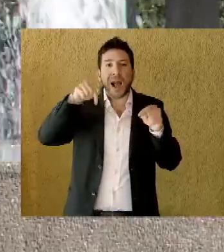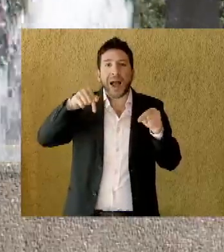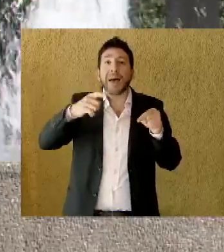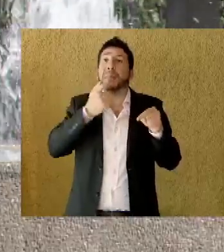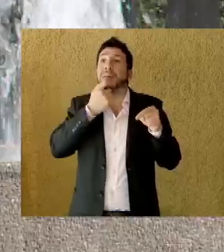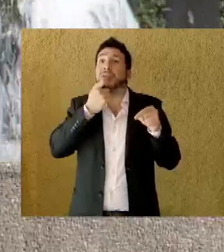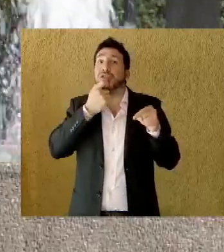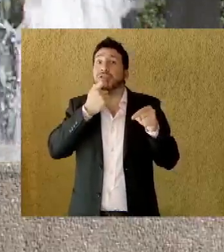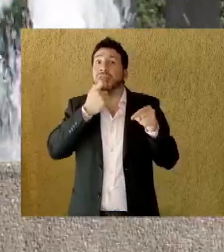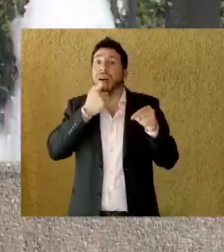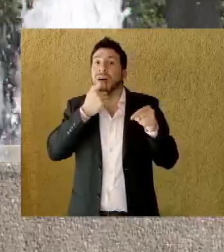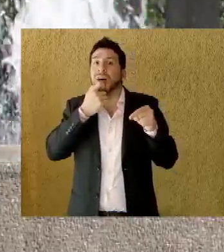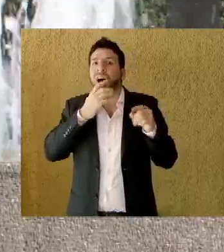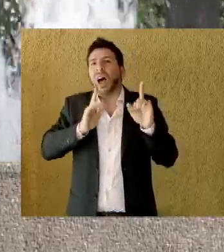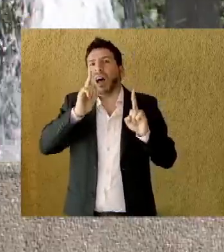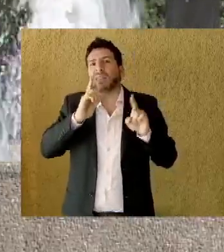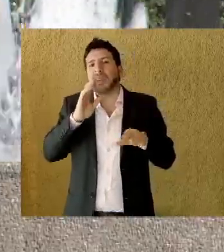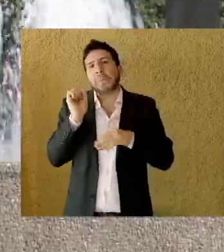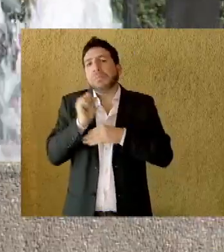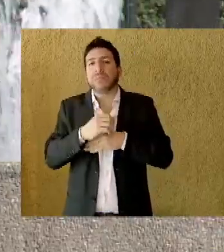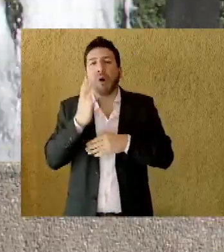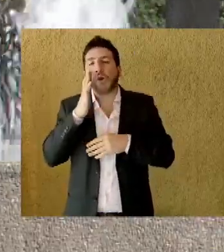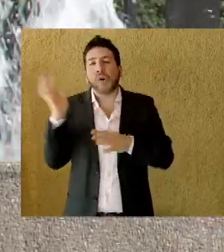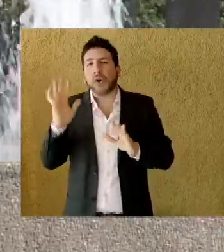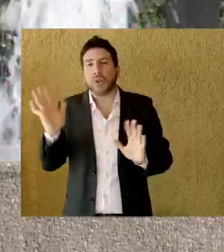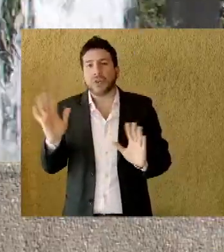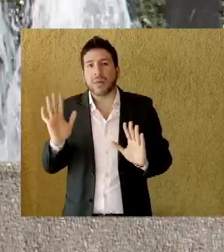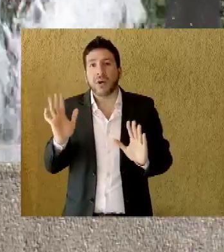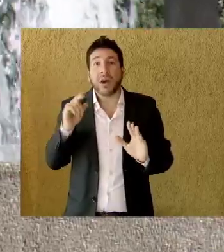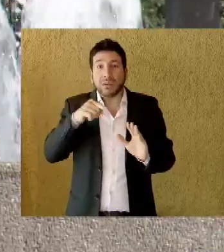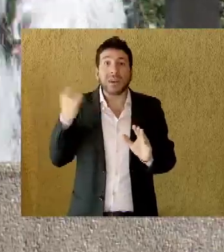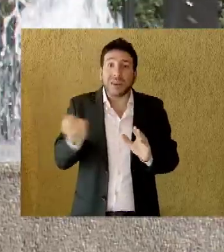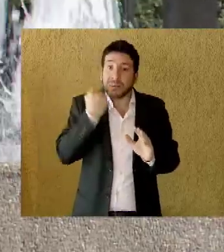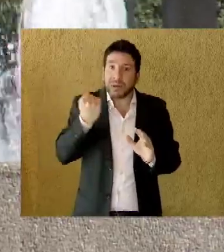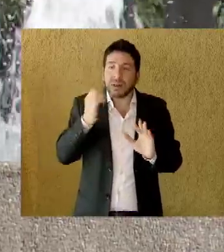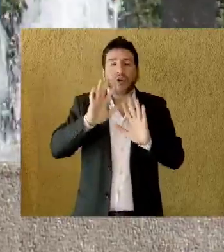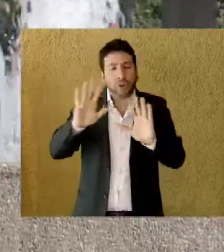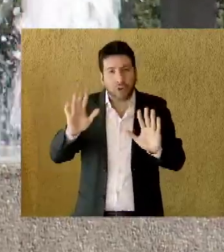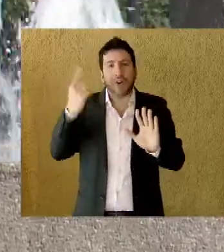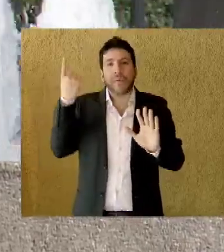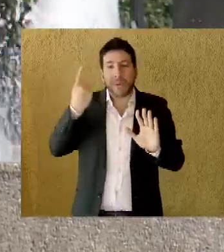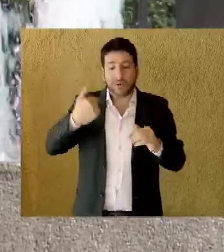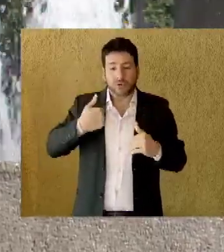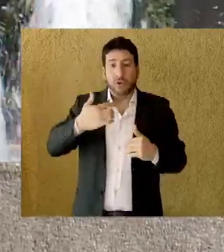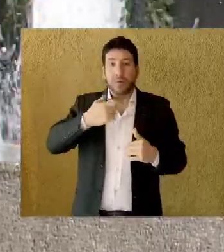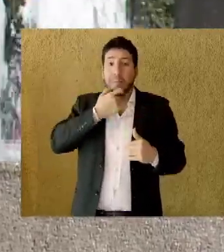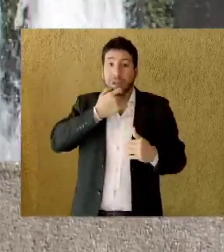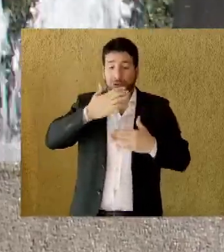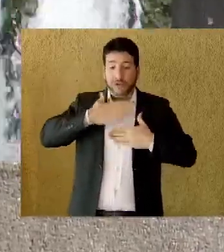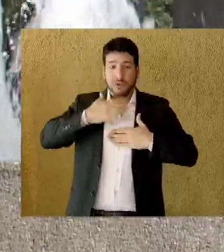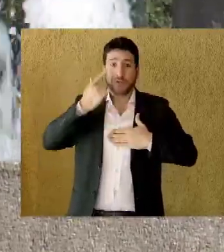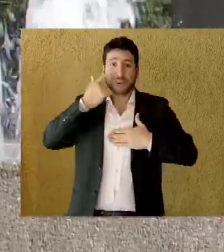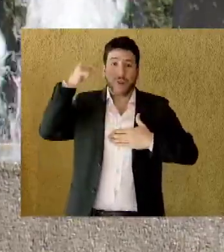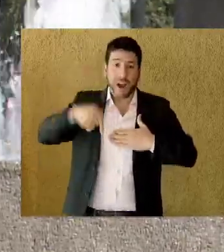que lo dejamos pasar por alto. Muchas veces es importante poner un freno en algún momento, tomarse algunos minutos y conocer un